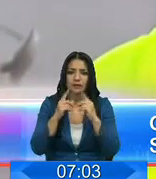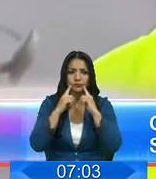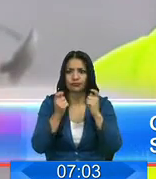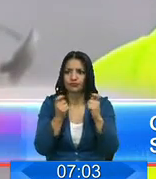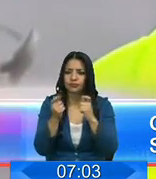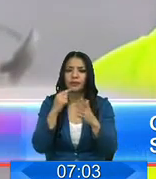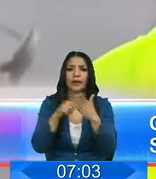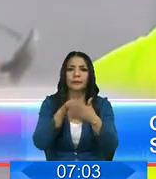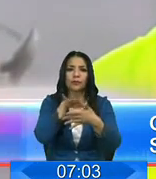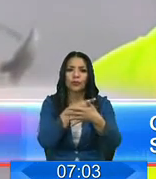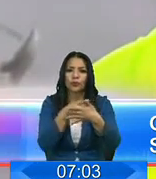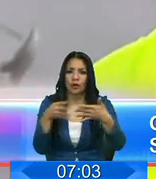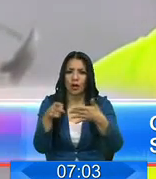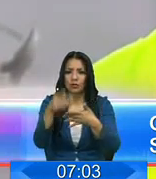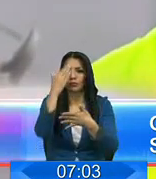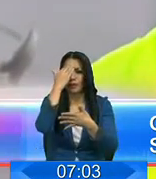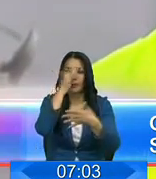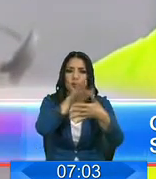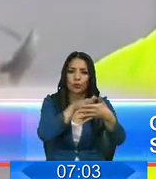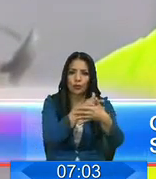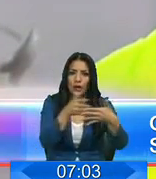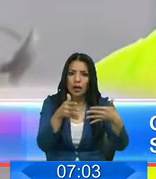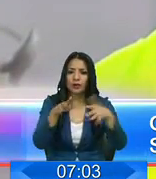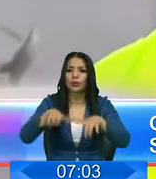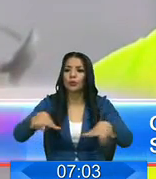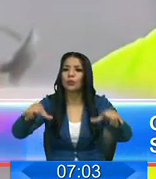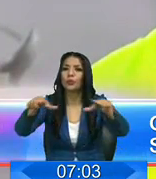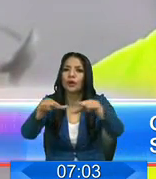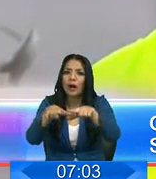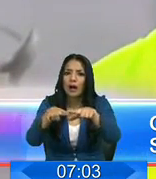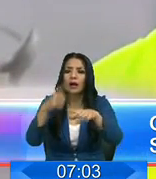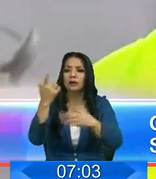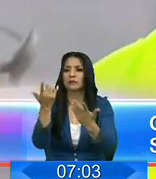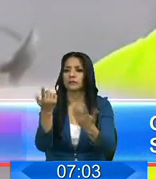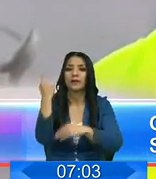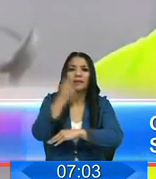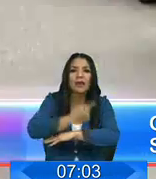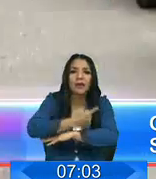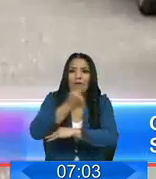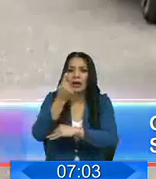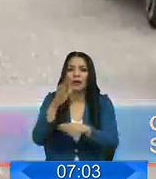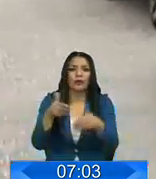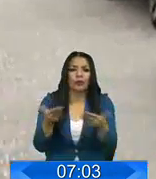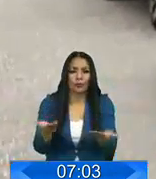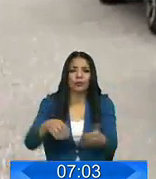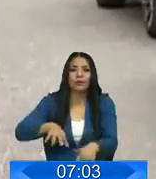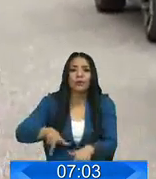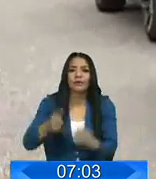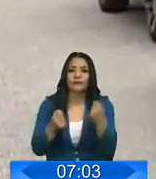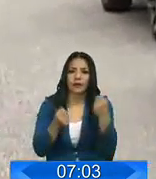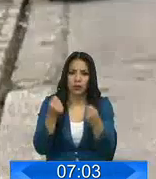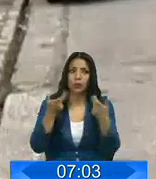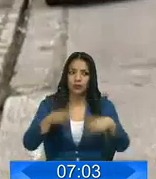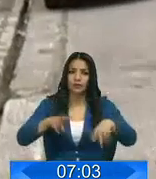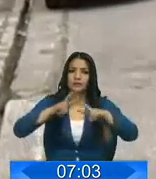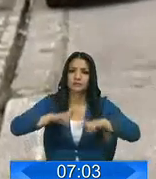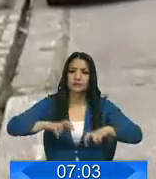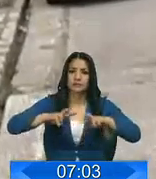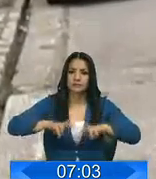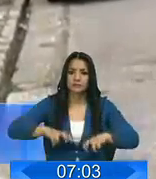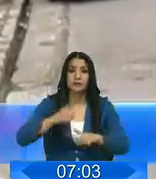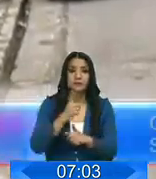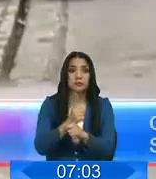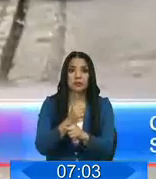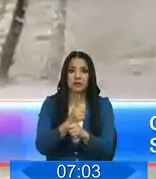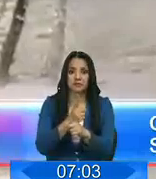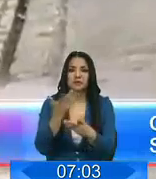horarios, porque nosotros también manejamos horarios en donde, franjas horarias, en donde se producen estos robos de vehículos, y en virtud de eso nosotros aplicamos